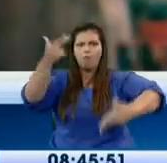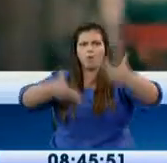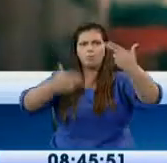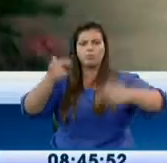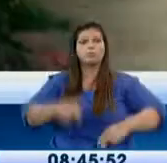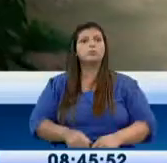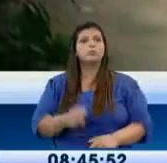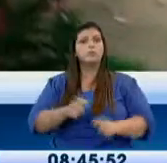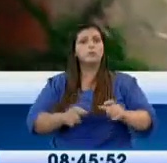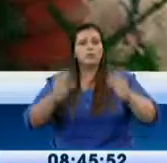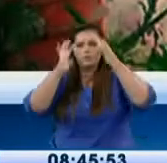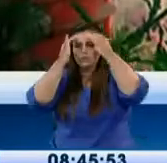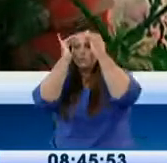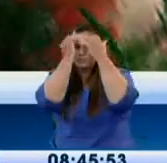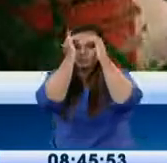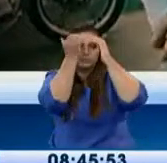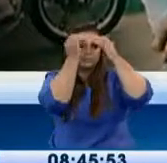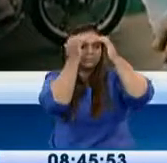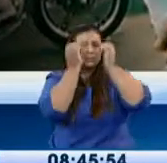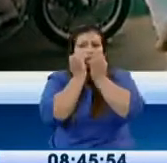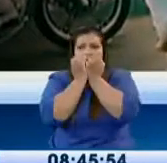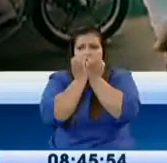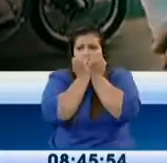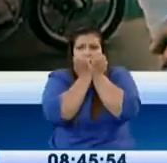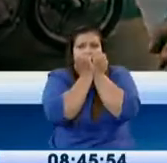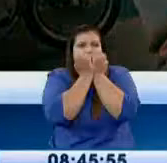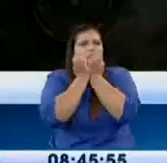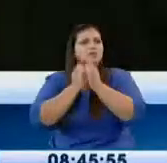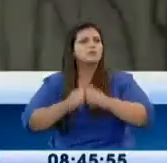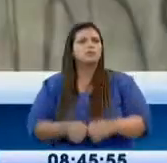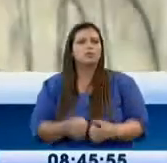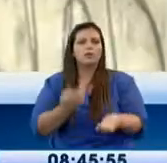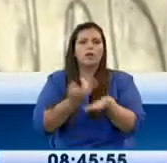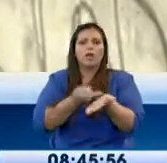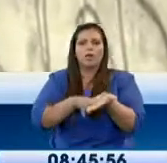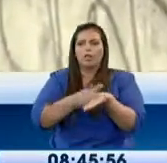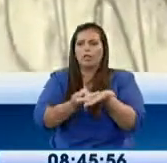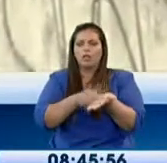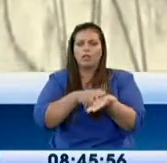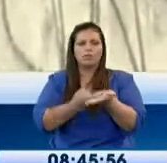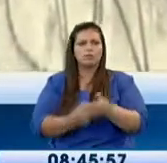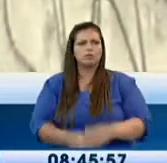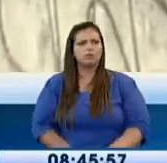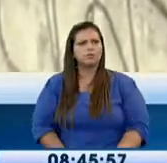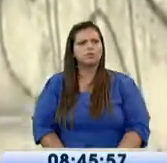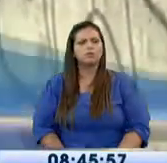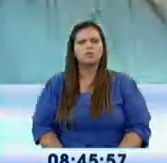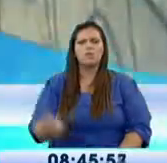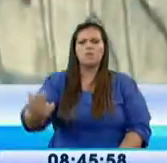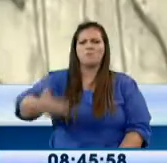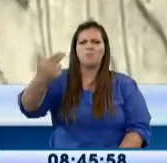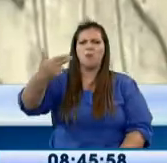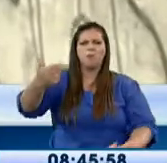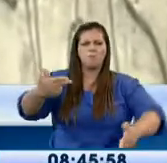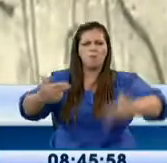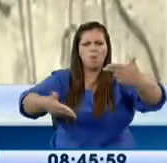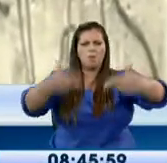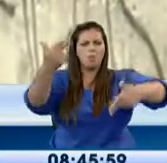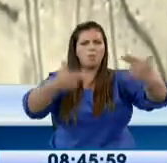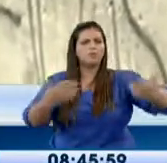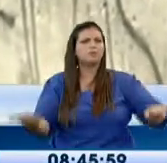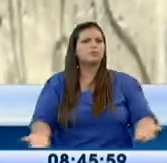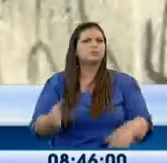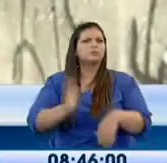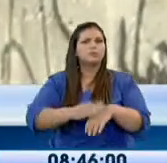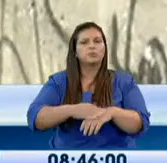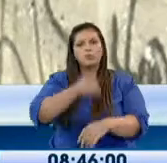se quedó en las casas como historia para no dormir. Debido solamente a esa guerra de plazas por droga,